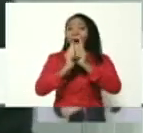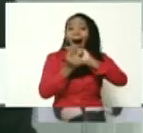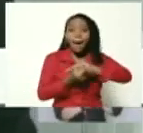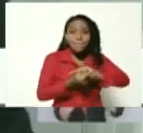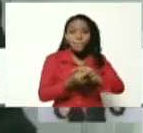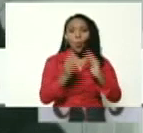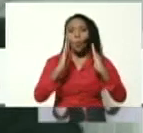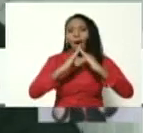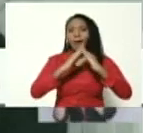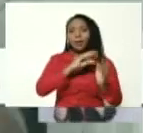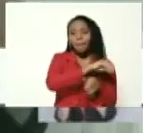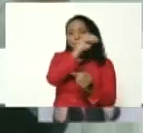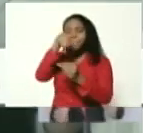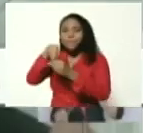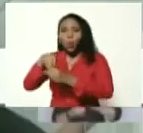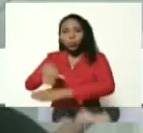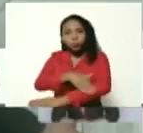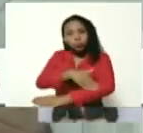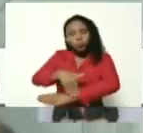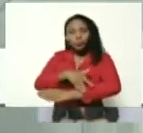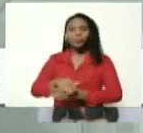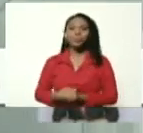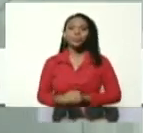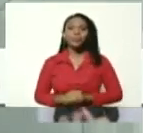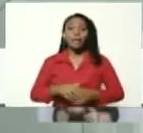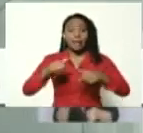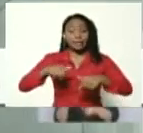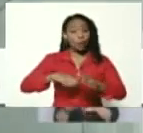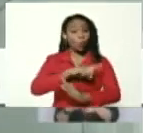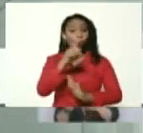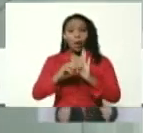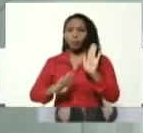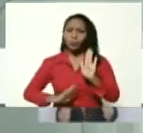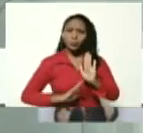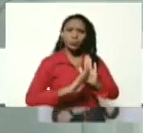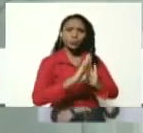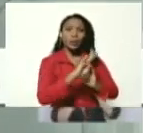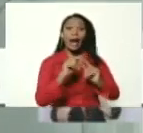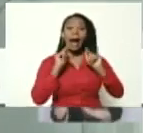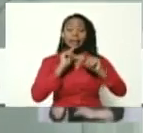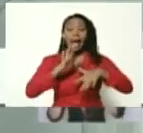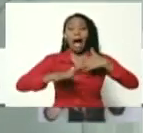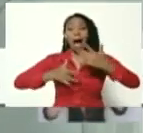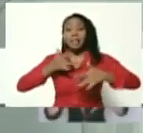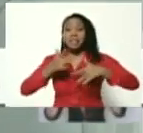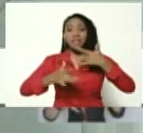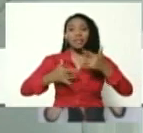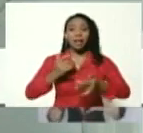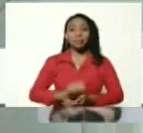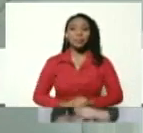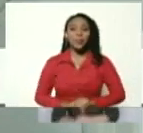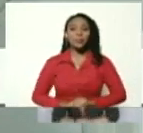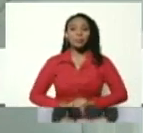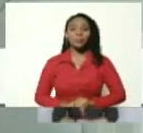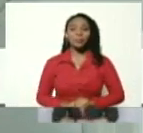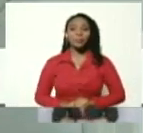residencia. Está en pleno desarrollo esa actividad